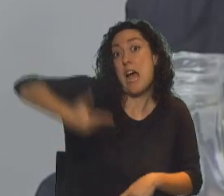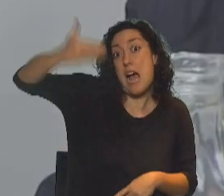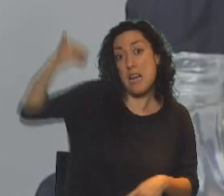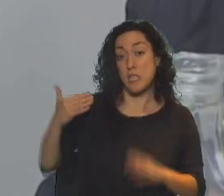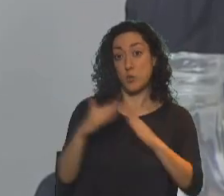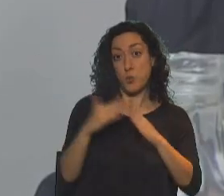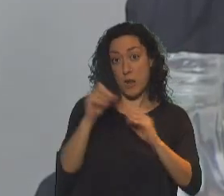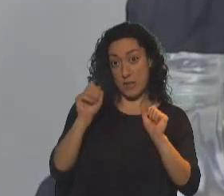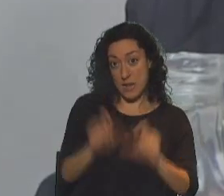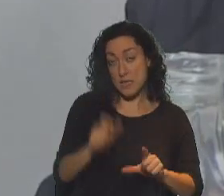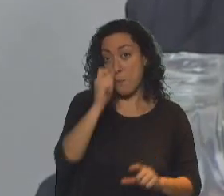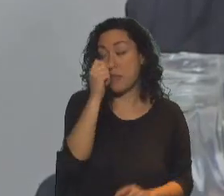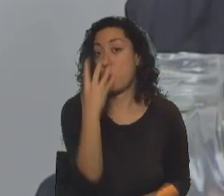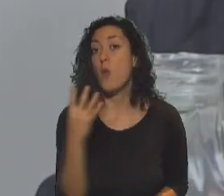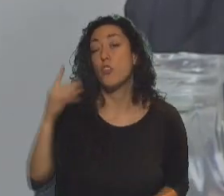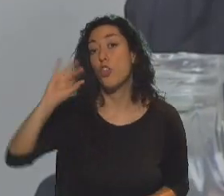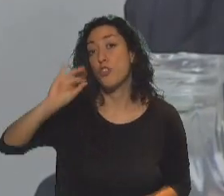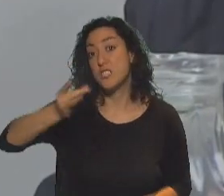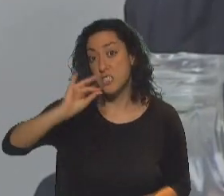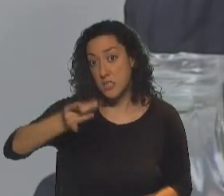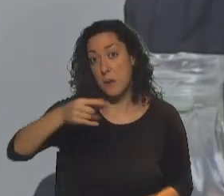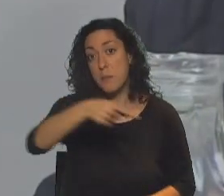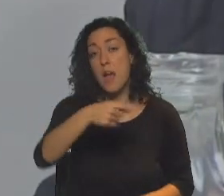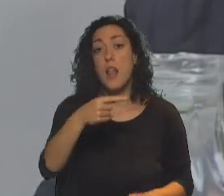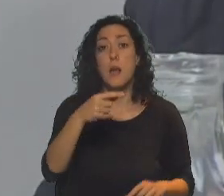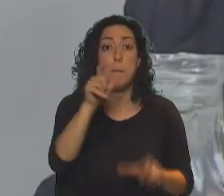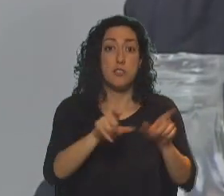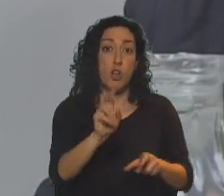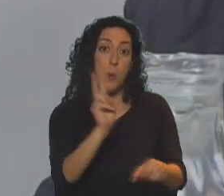casa, y el 24 de diciembre, cuando iba acompañado con su custodia,